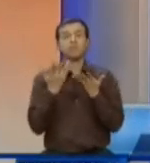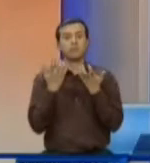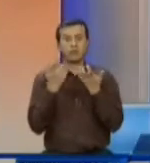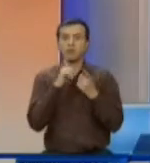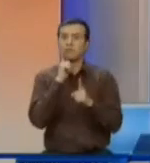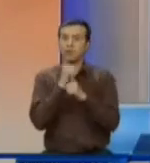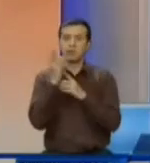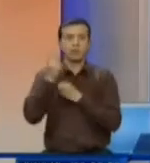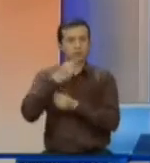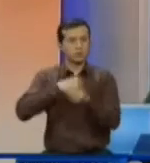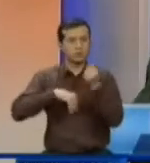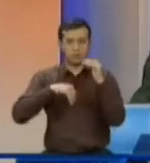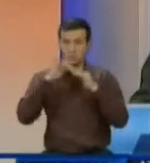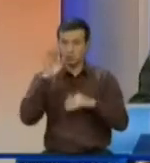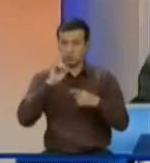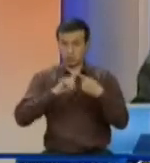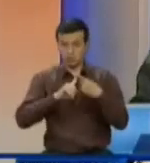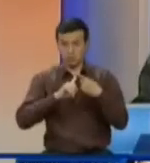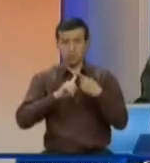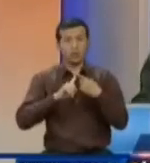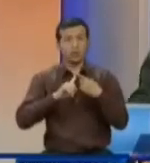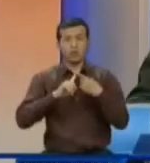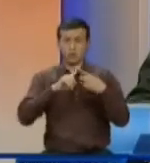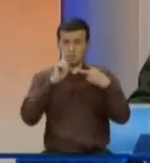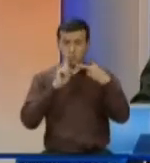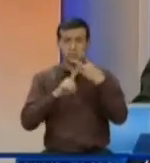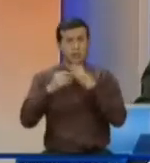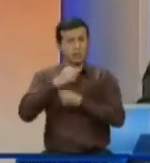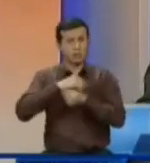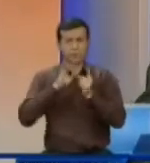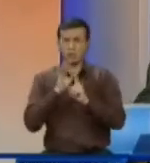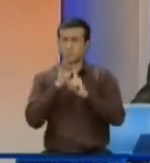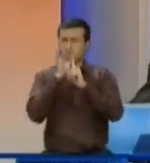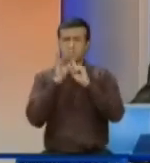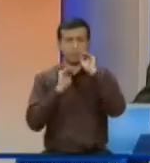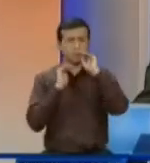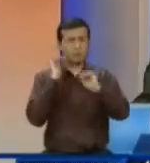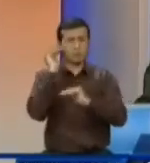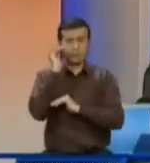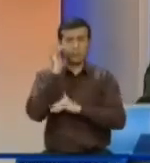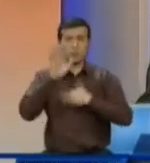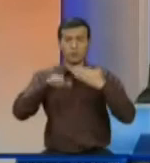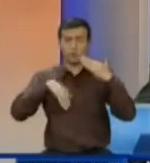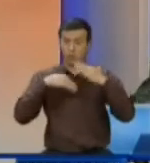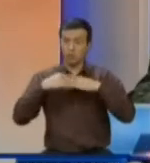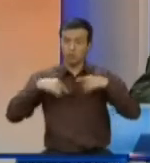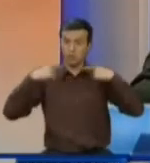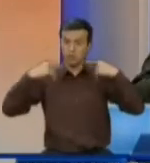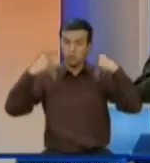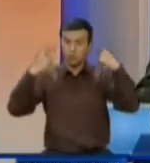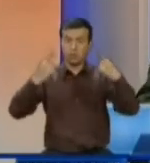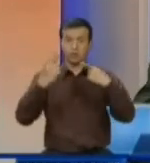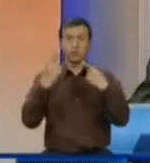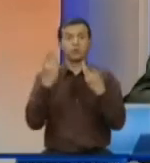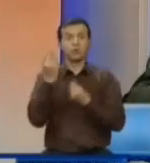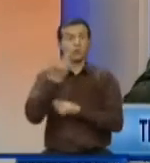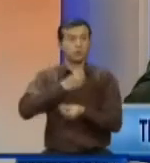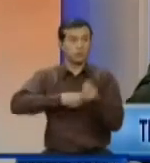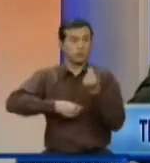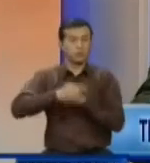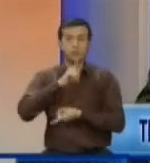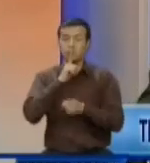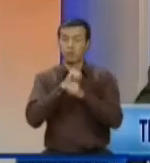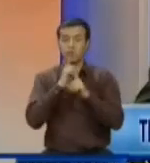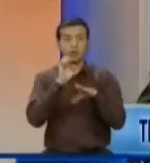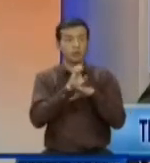esa inversión pero a la inversión más importante la que está cabe mencionar la de todos los días la de los flujos de inversión tanto de